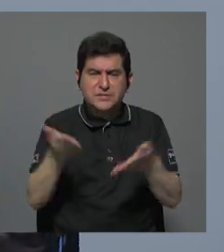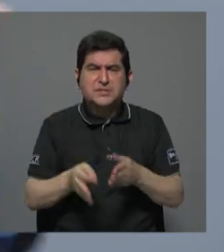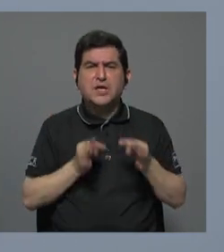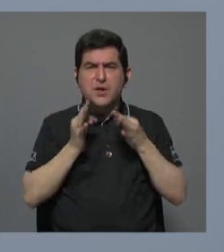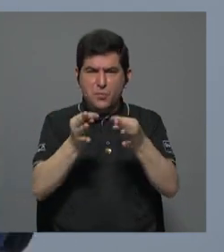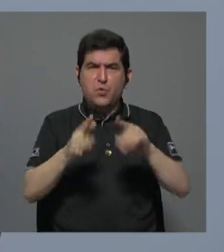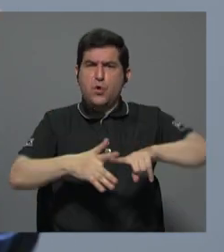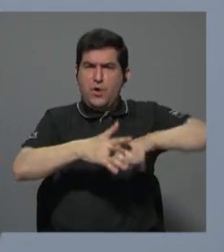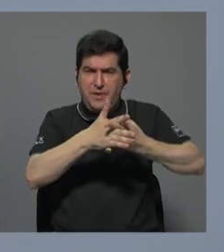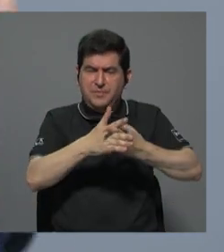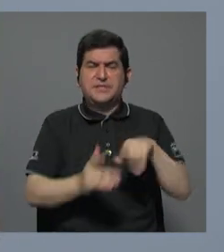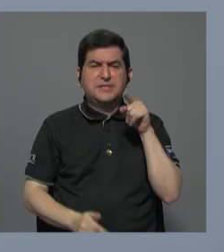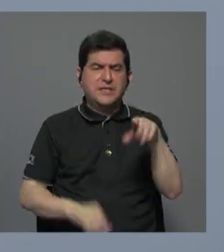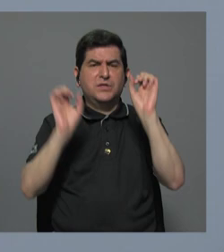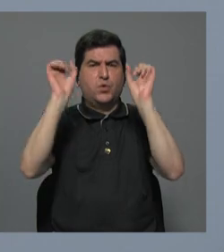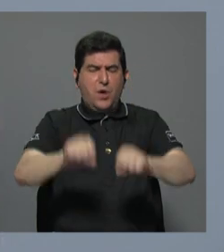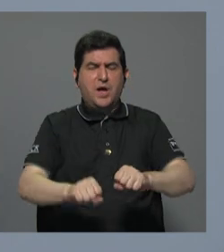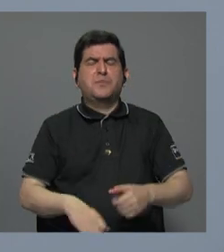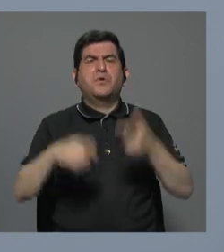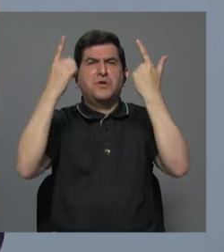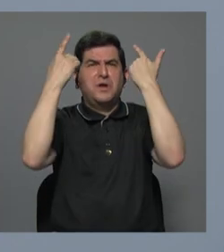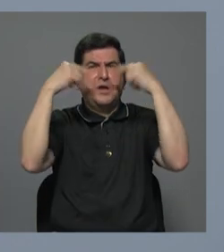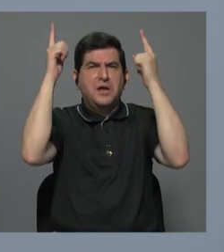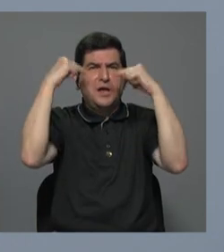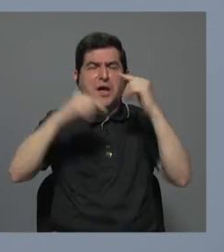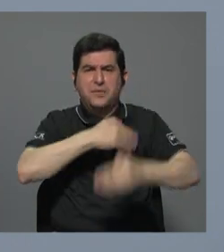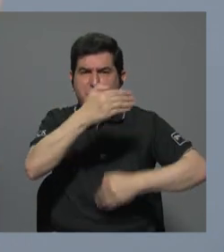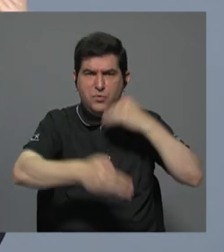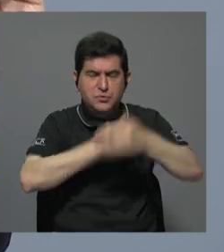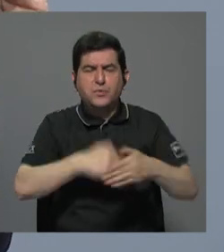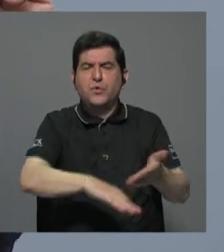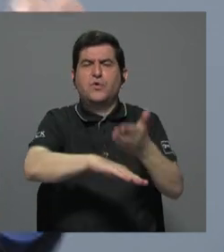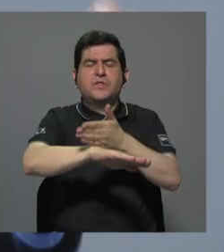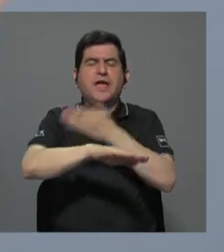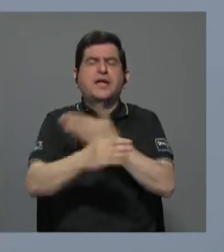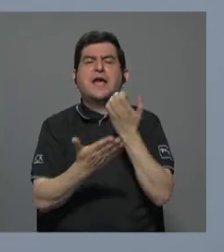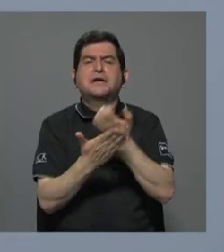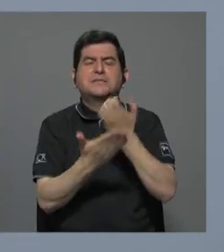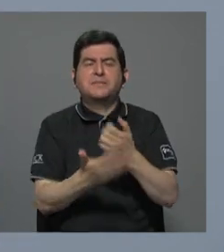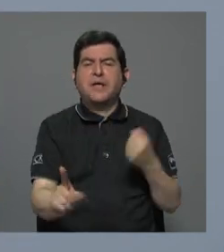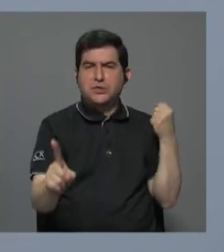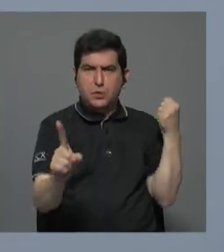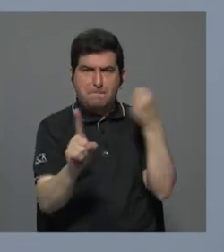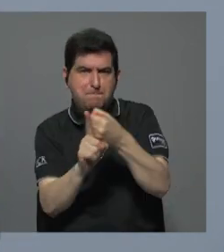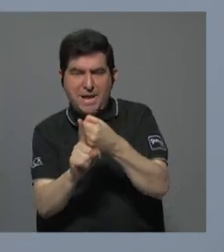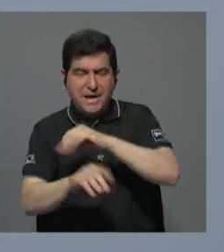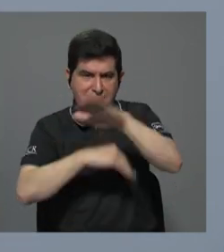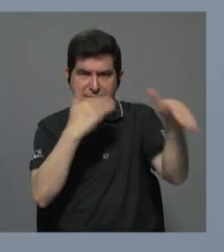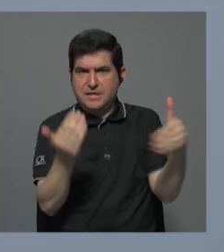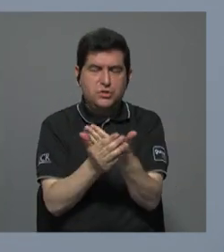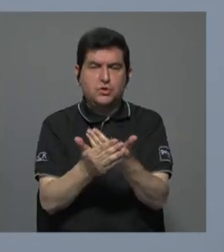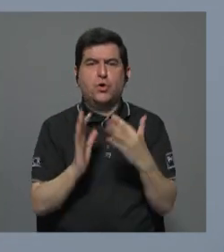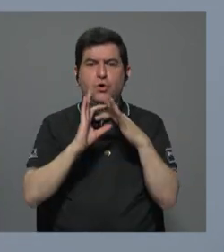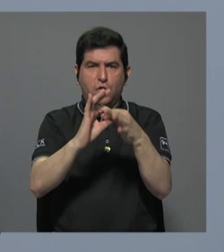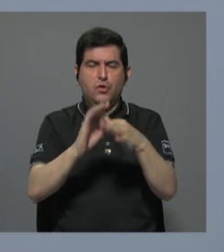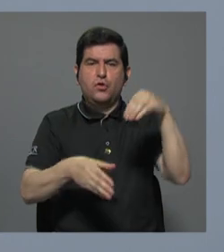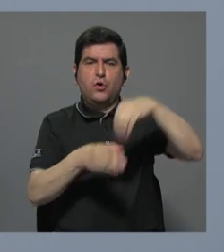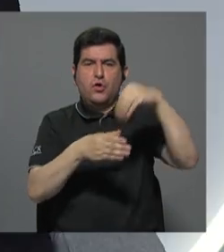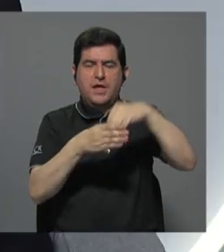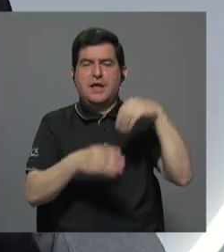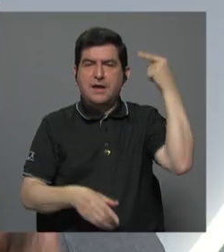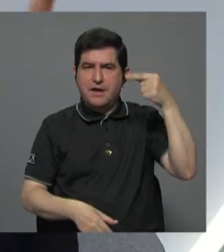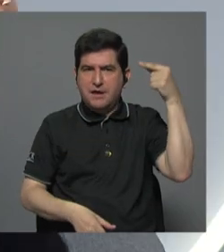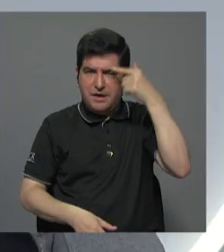comenzar nosotros ahí podríamos de forma eficiente lograr un proceso de crecimiento económico que impacte todo lo que tiene que ver con los ingresos del